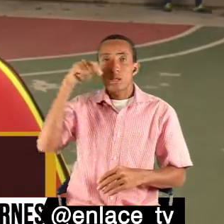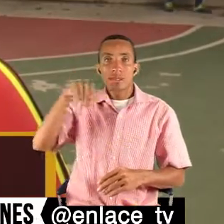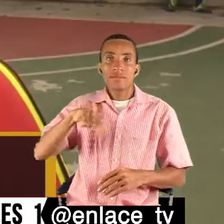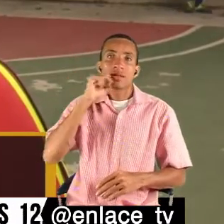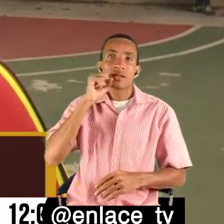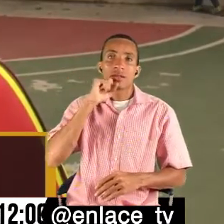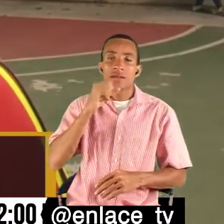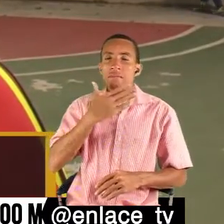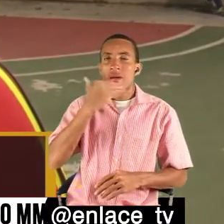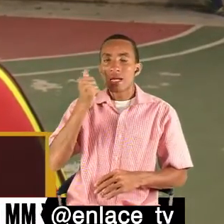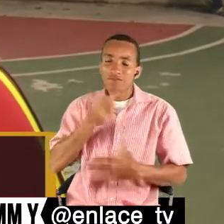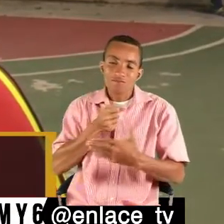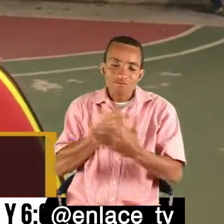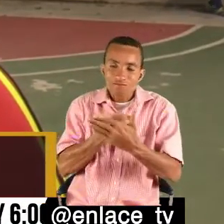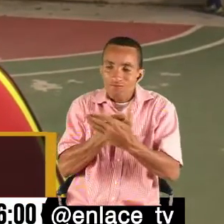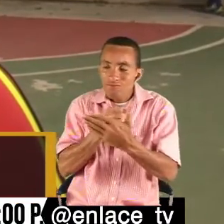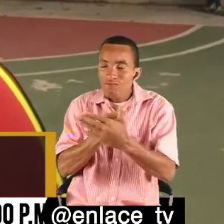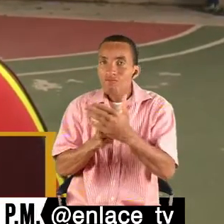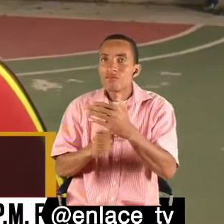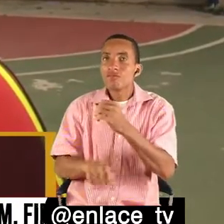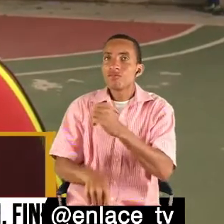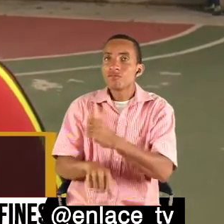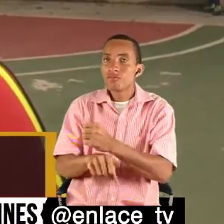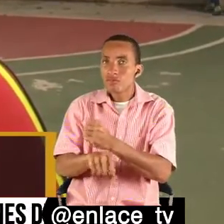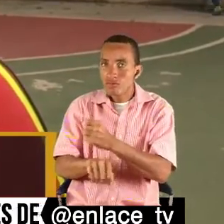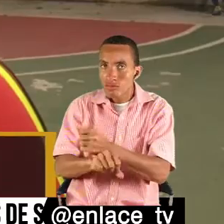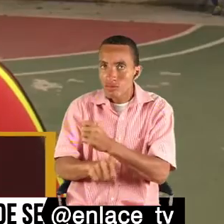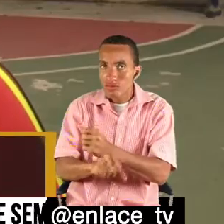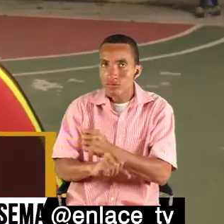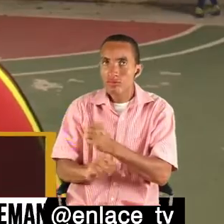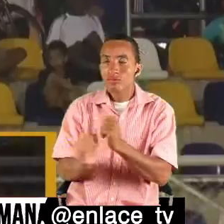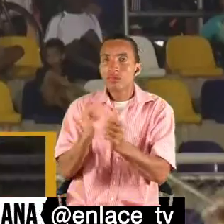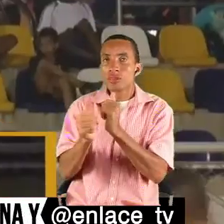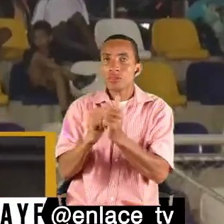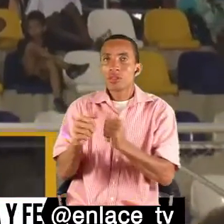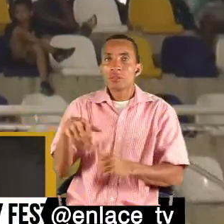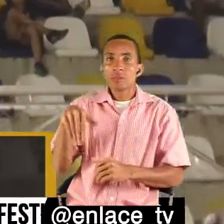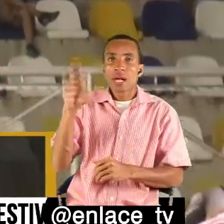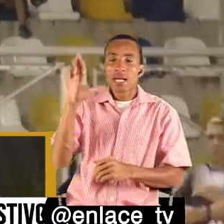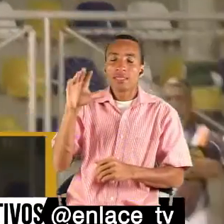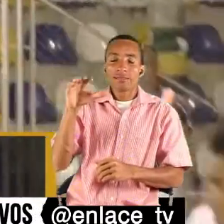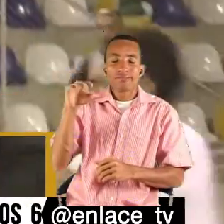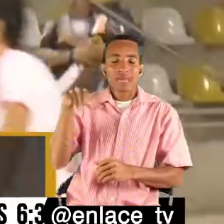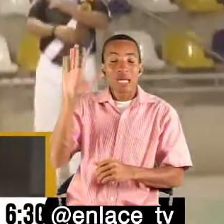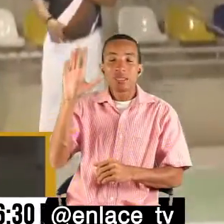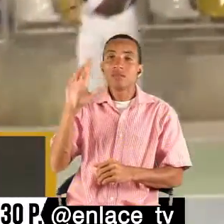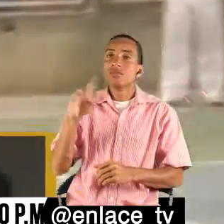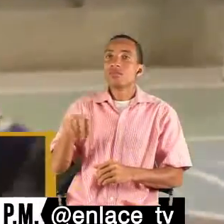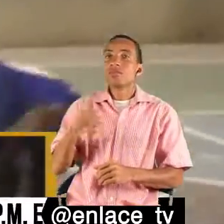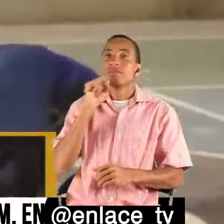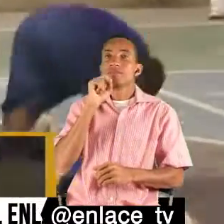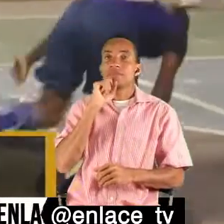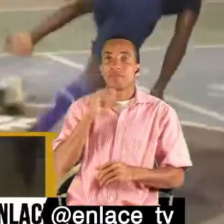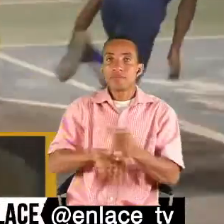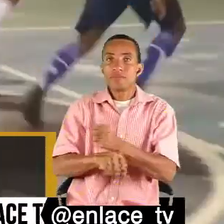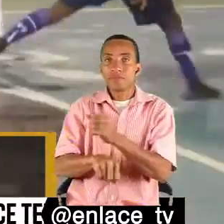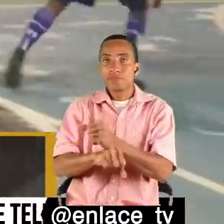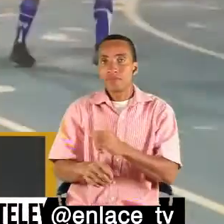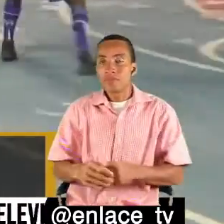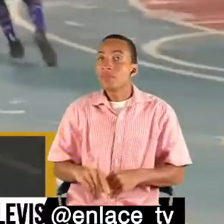Fue un gestor de este deporte, un impulsor del deporte más popular que hay en Barranca Bermeja en este momento. Polideportivas del barrio